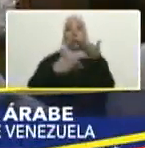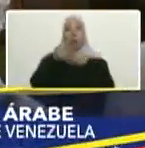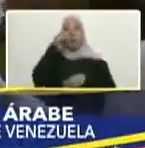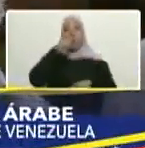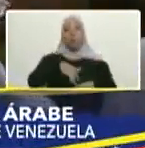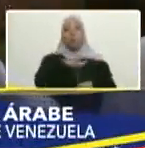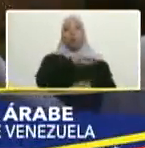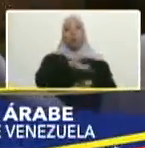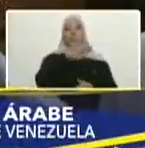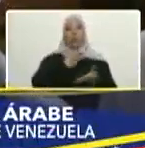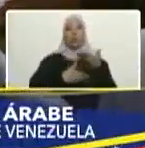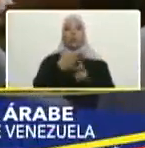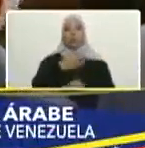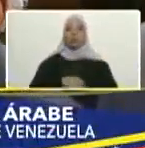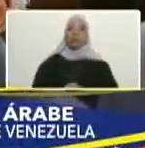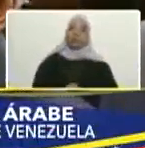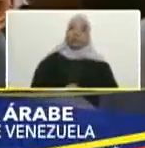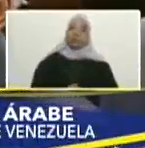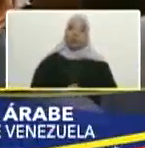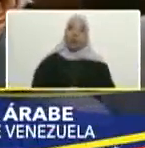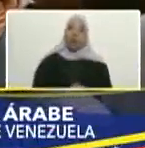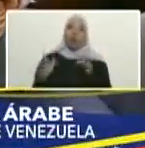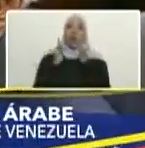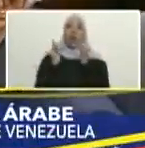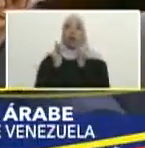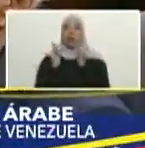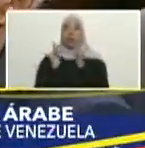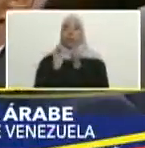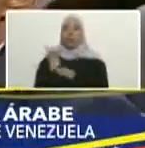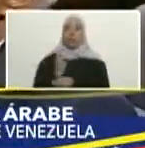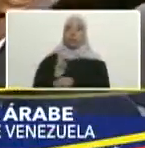pueblo, de manera directa.